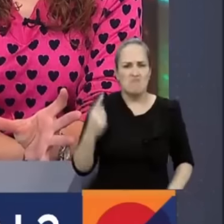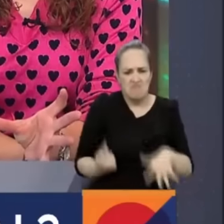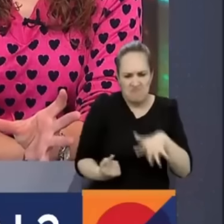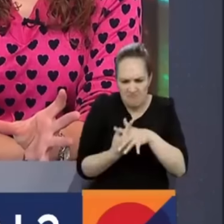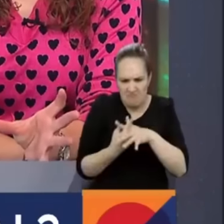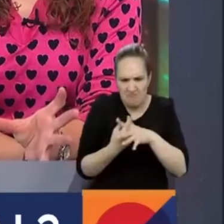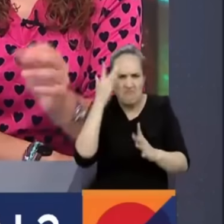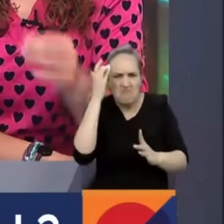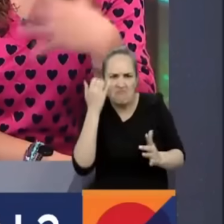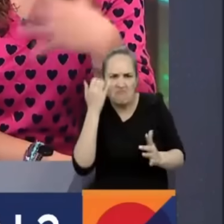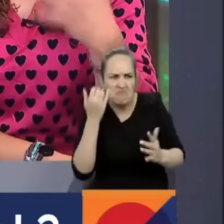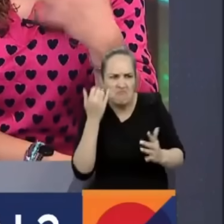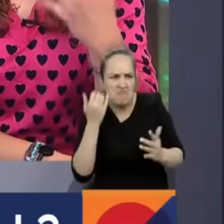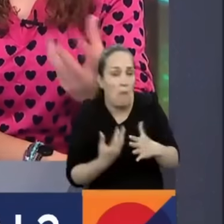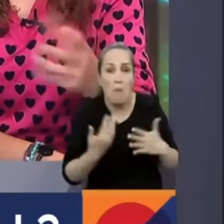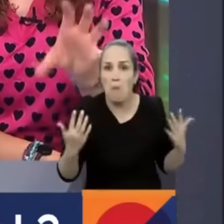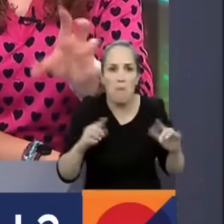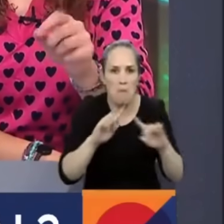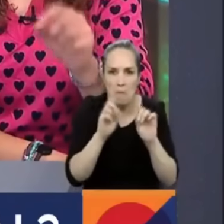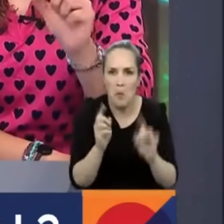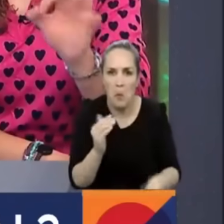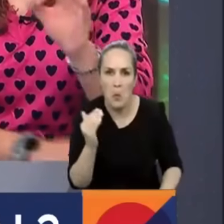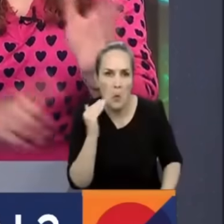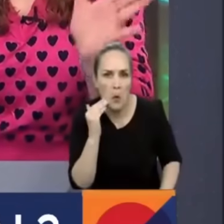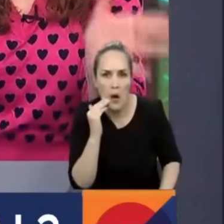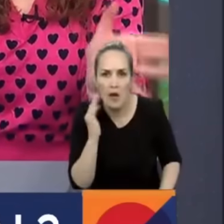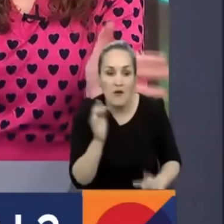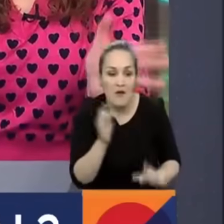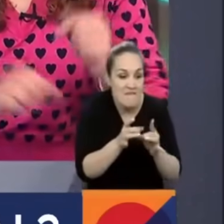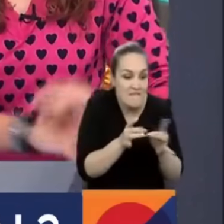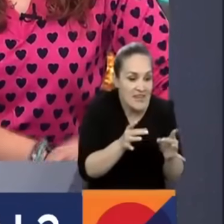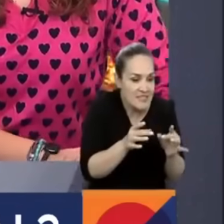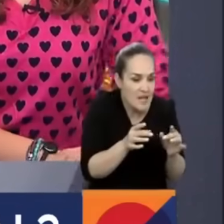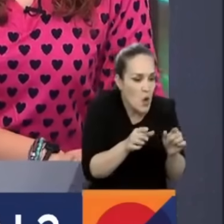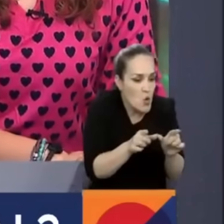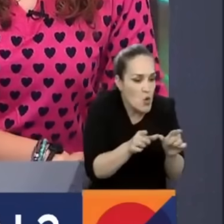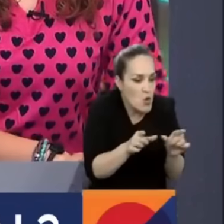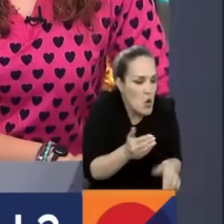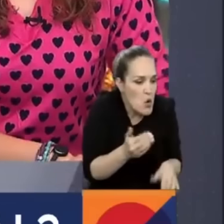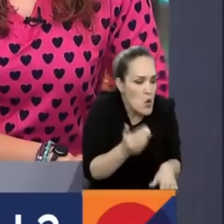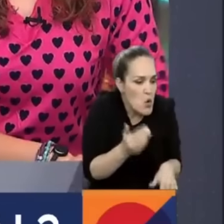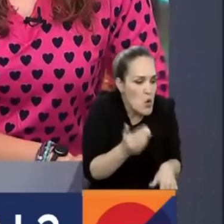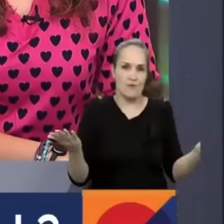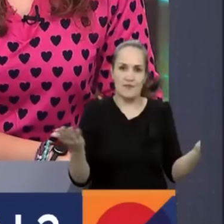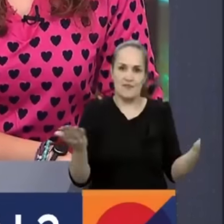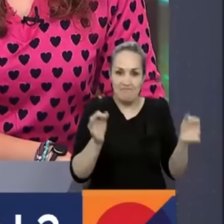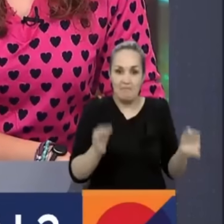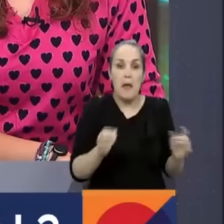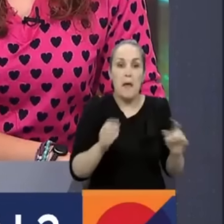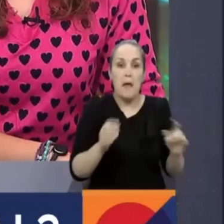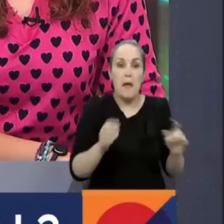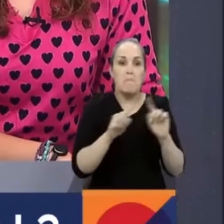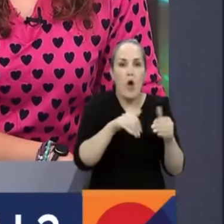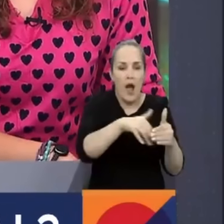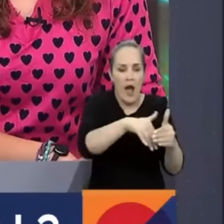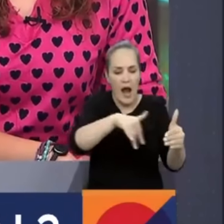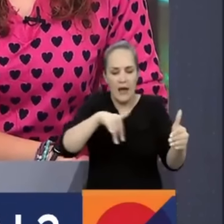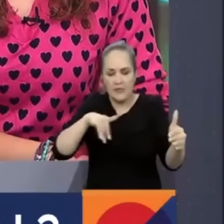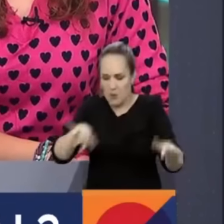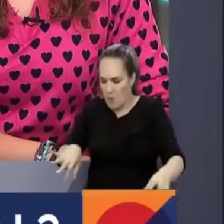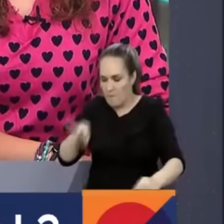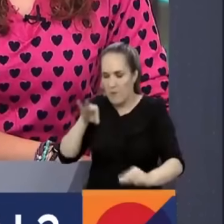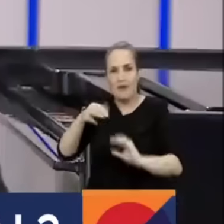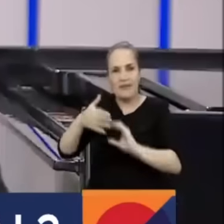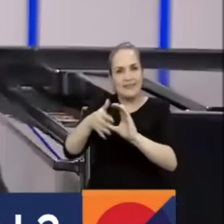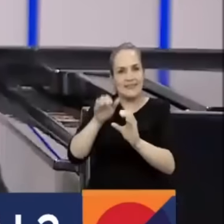bien dónde comenzó ni cuándo, pues cuando me refiero a dónde es en qué lugar del tiempo, pero para eso tenemos los archivos de Señal Memoria